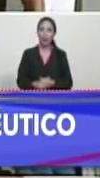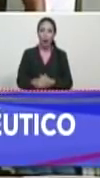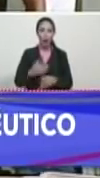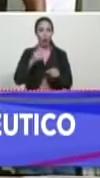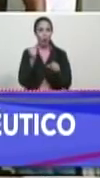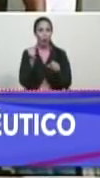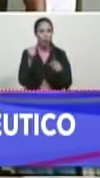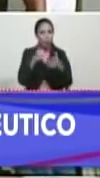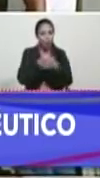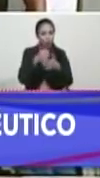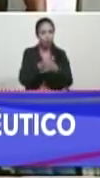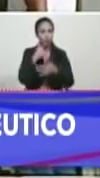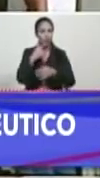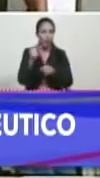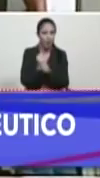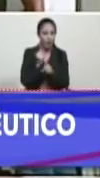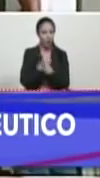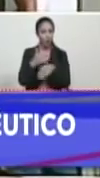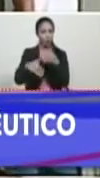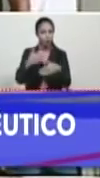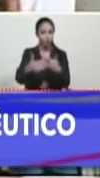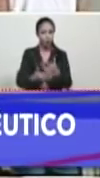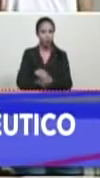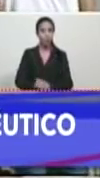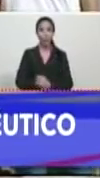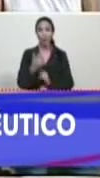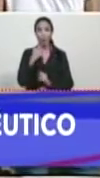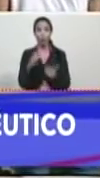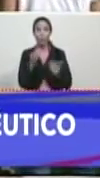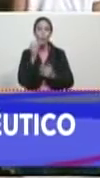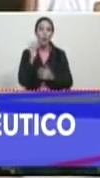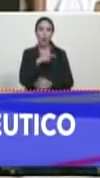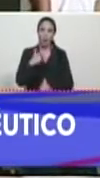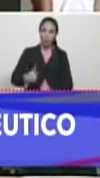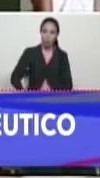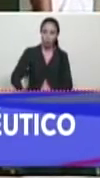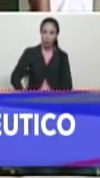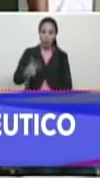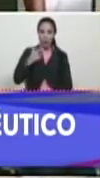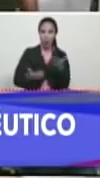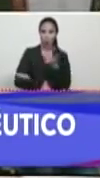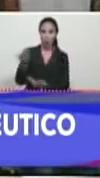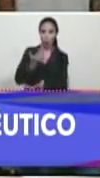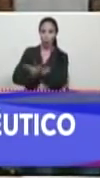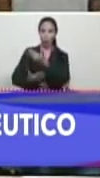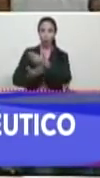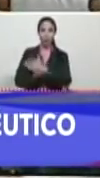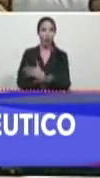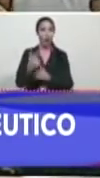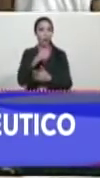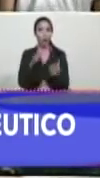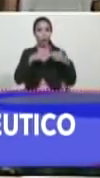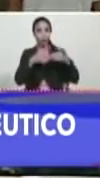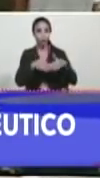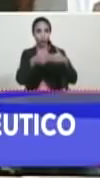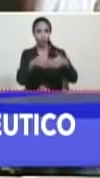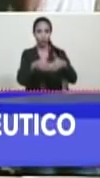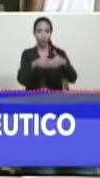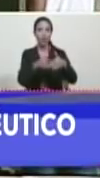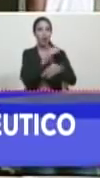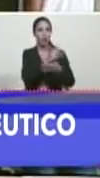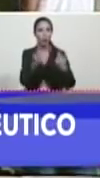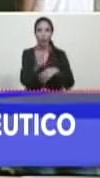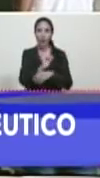diligencia, apenas llega el principio activo a puerto venezolano, ese principio no debe tardar ni 48 horas a llegar a las